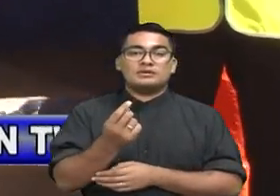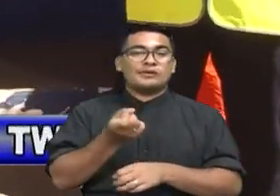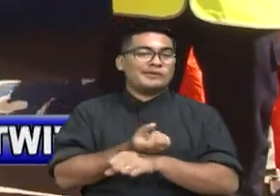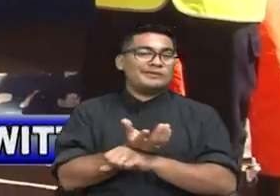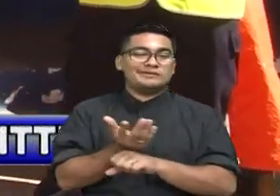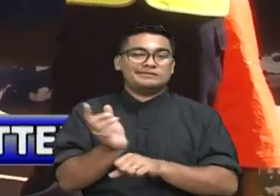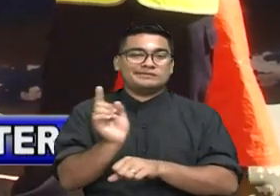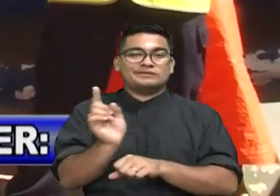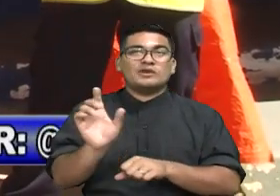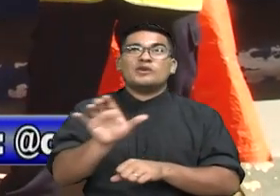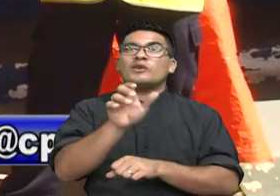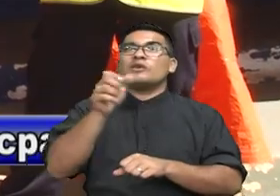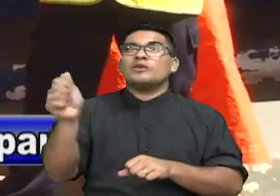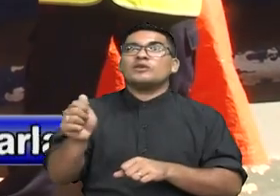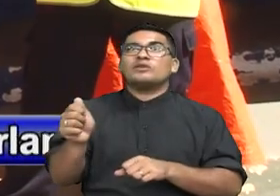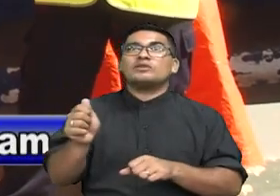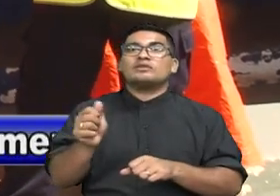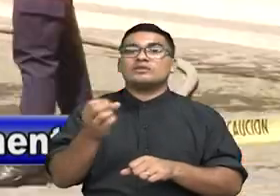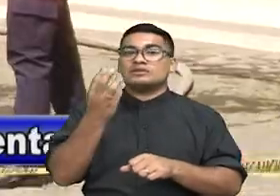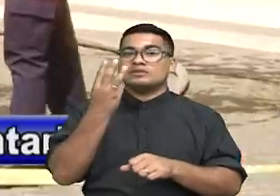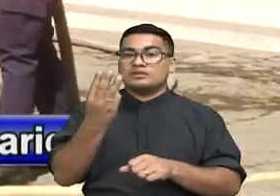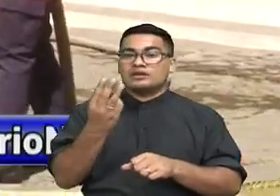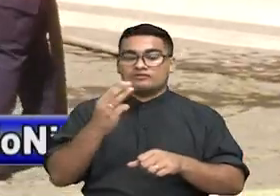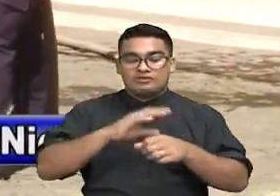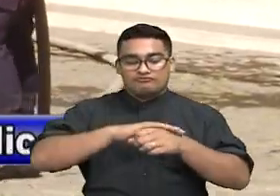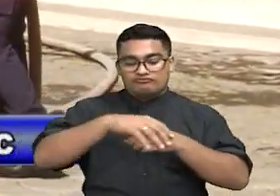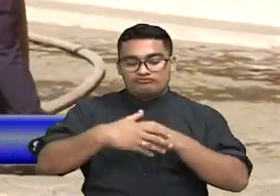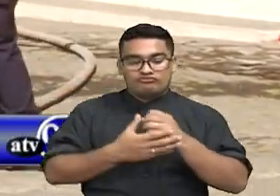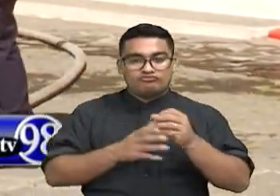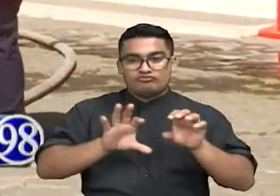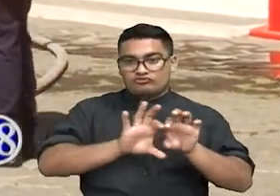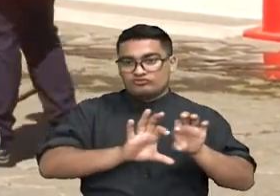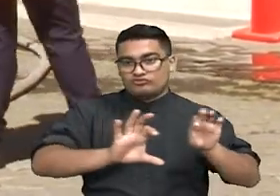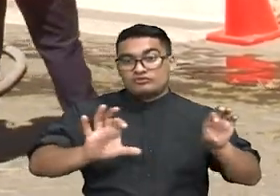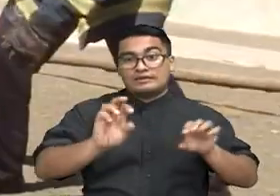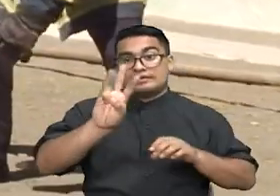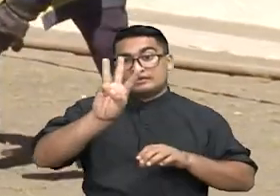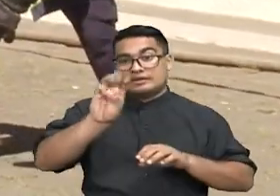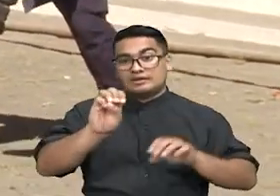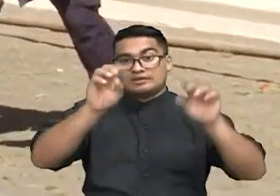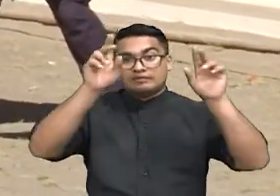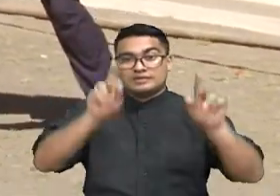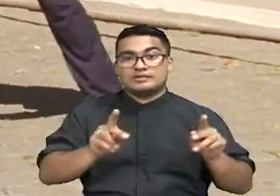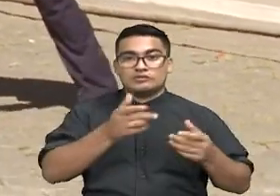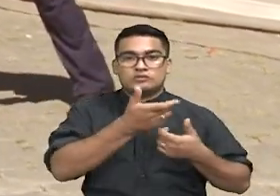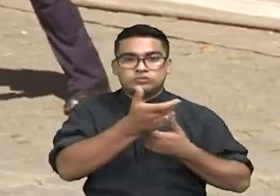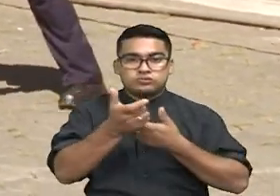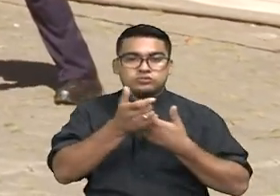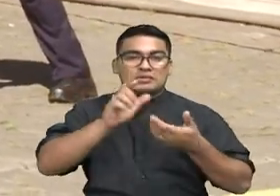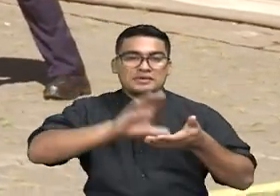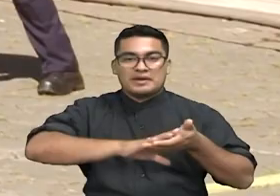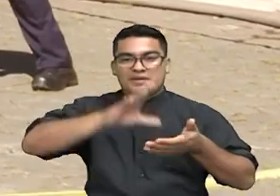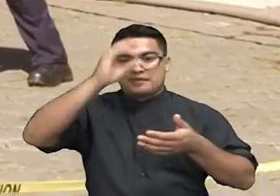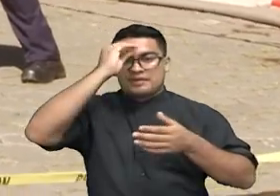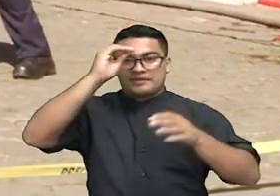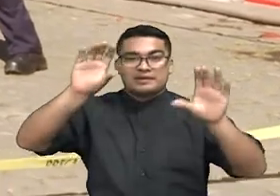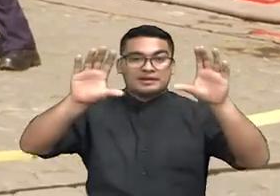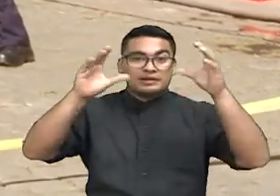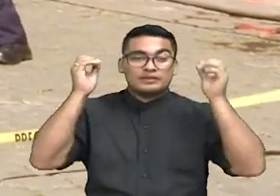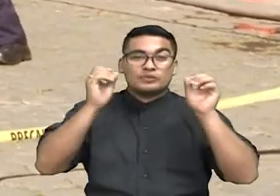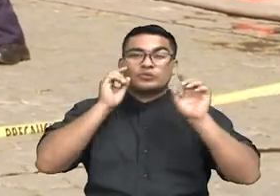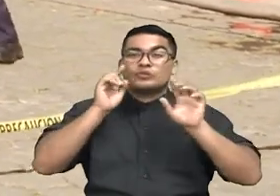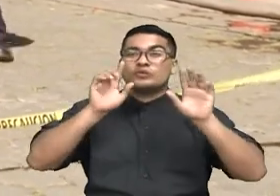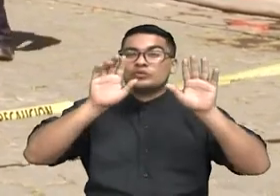recomendada. La recomendada es la de triple forro. 30 apagafuegos son entrenados en un curso de especialización para la prevención de